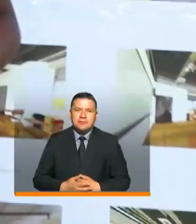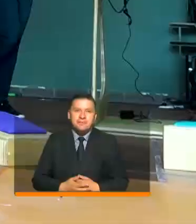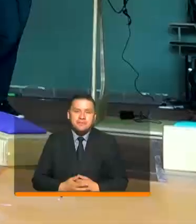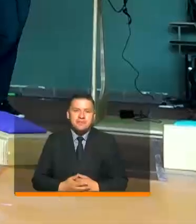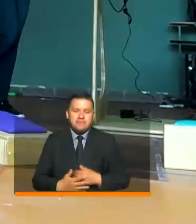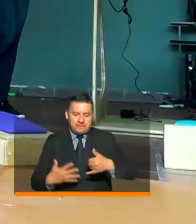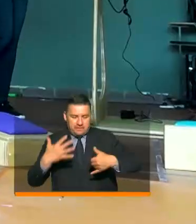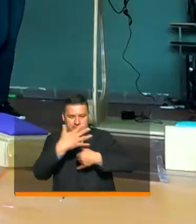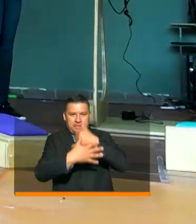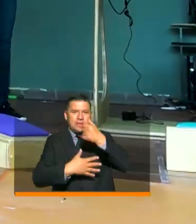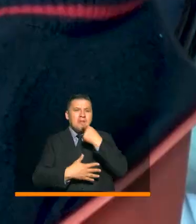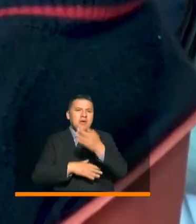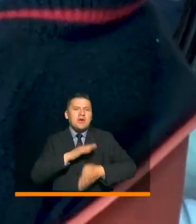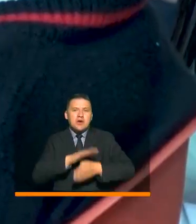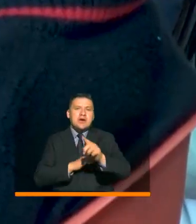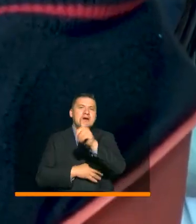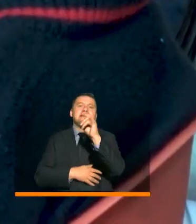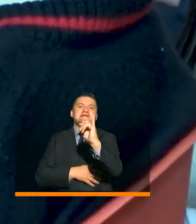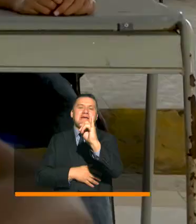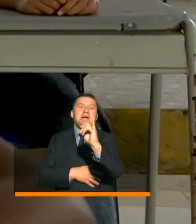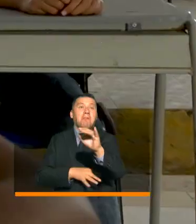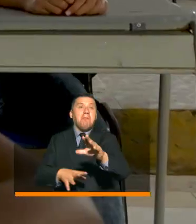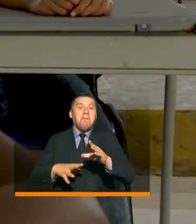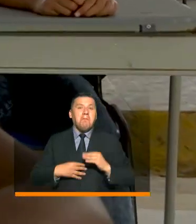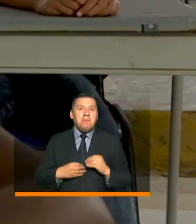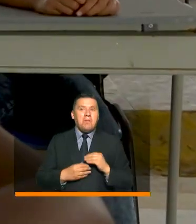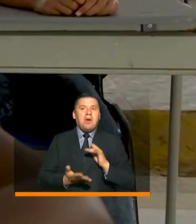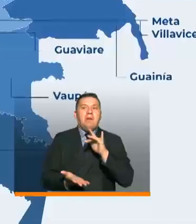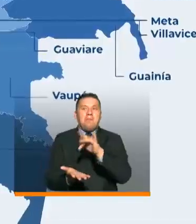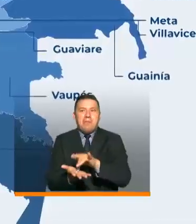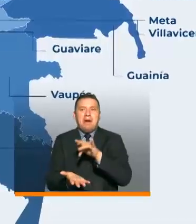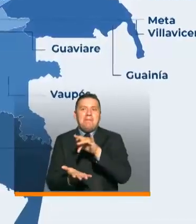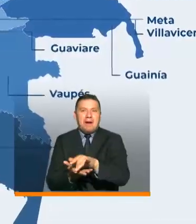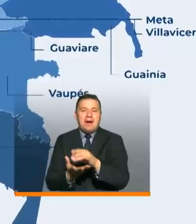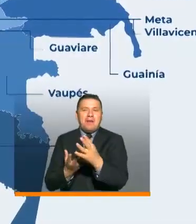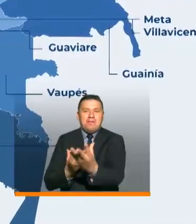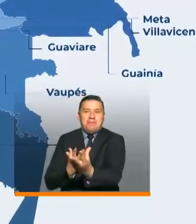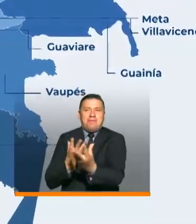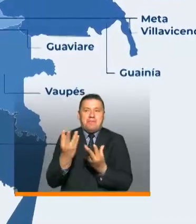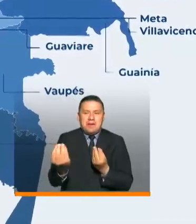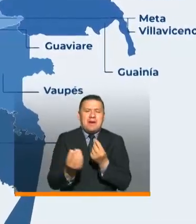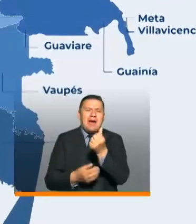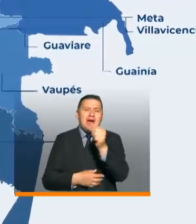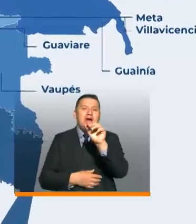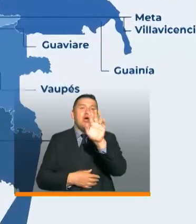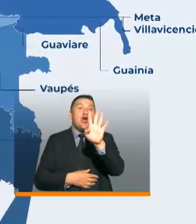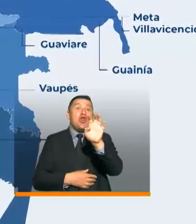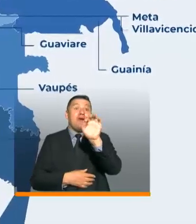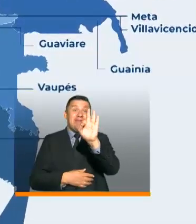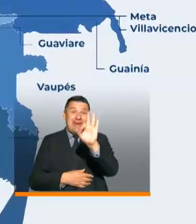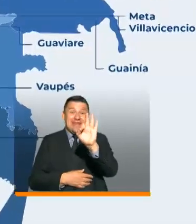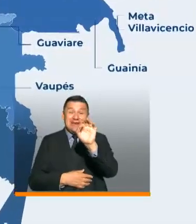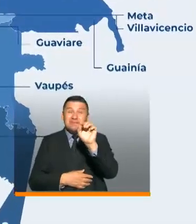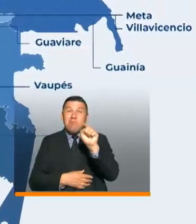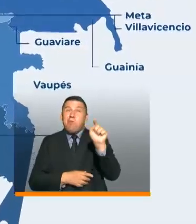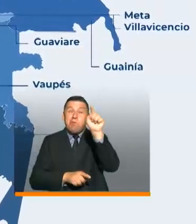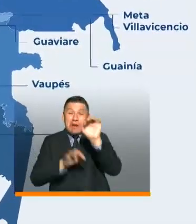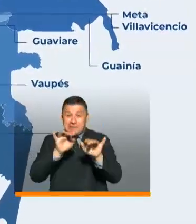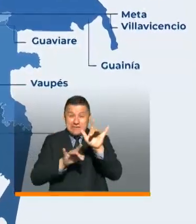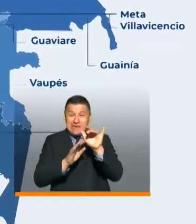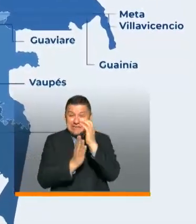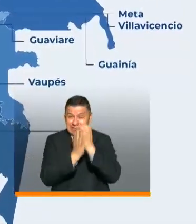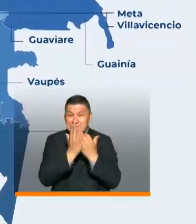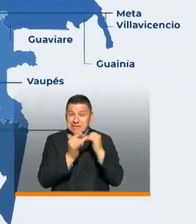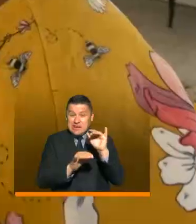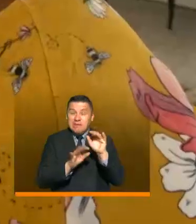El país continúa diciendo sí al retorno a la presencialidad en alternancia. Ya 93 de las 96 secretarías de educación